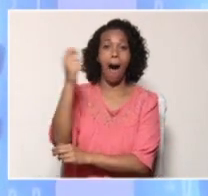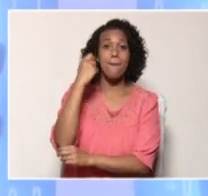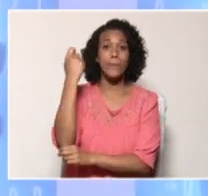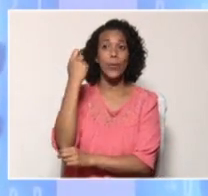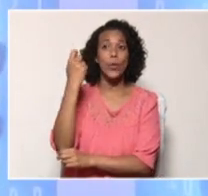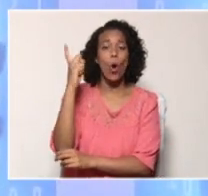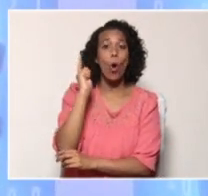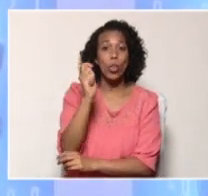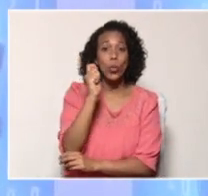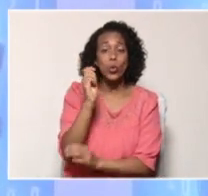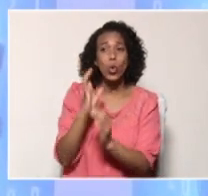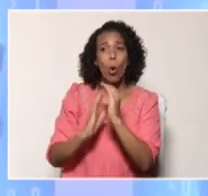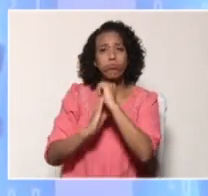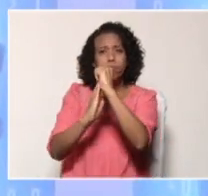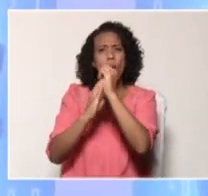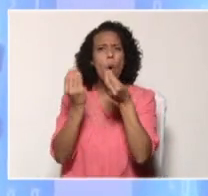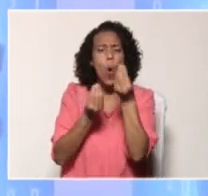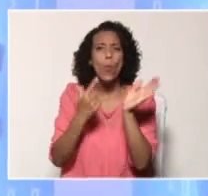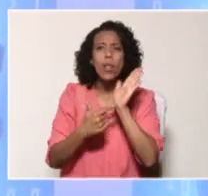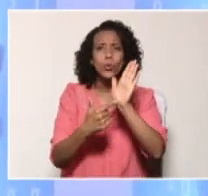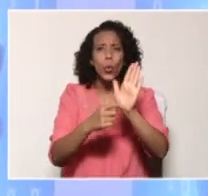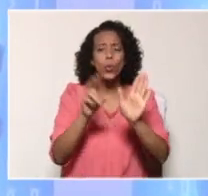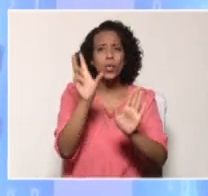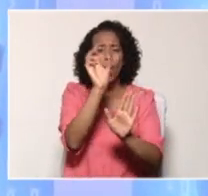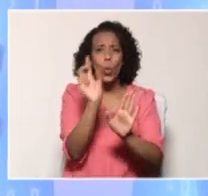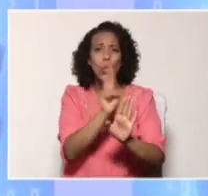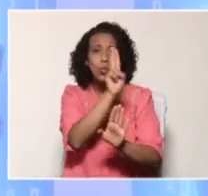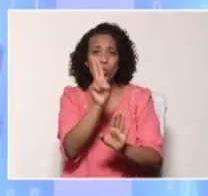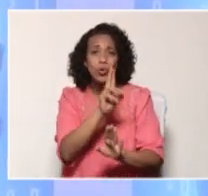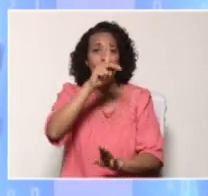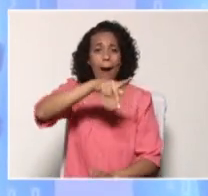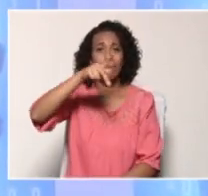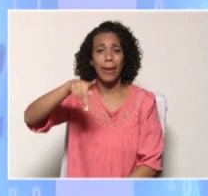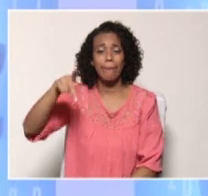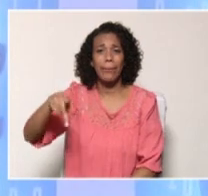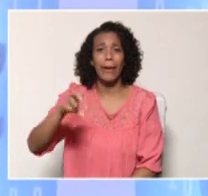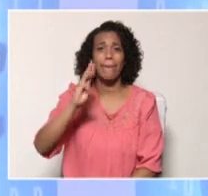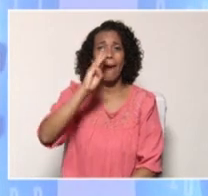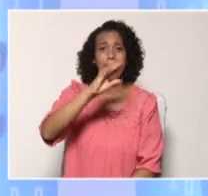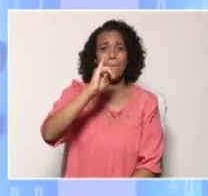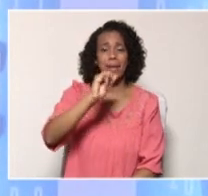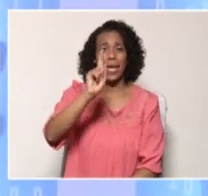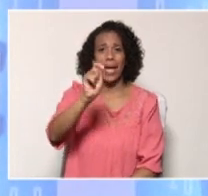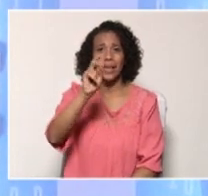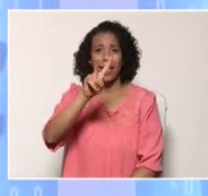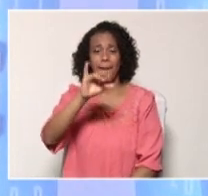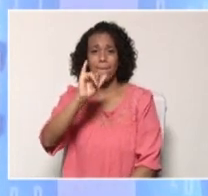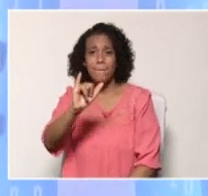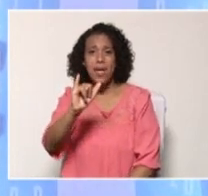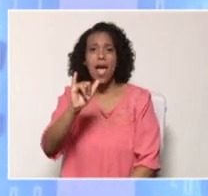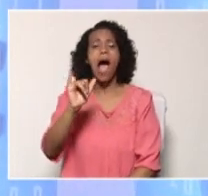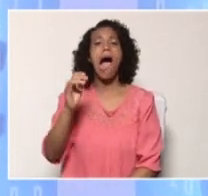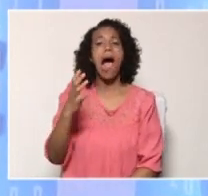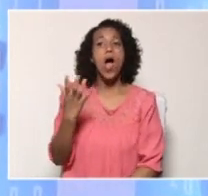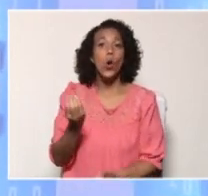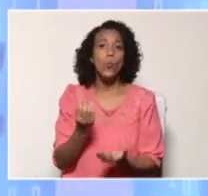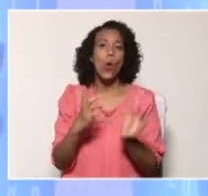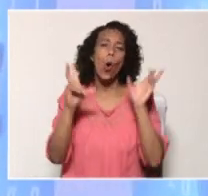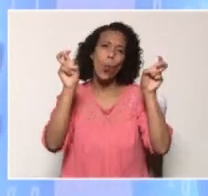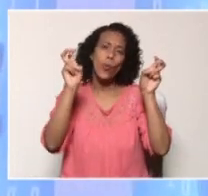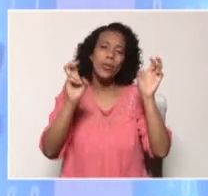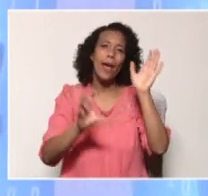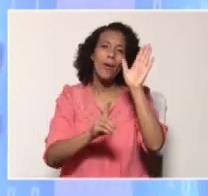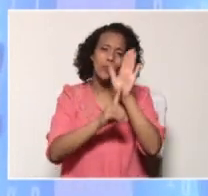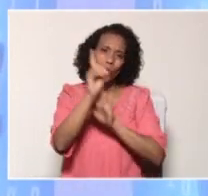mandado un tutorial dándonos a demostrar el uso de dicha herramienta y las porciones que nos funcionan con los animales y las